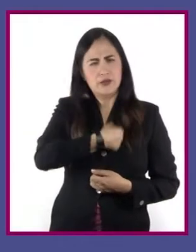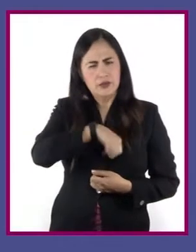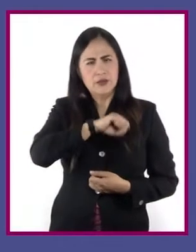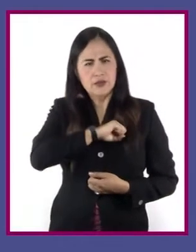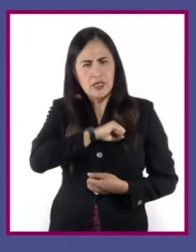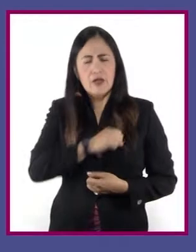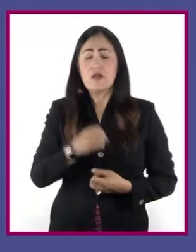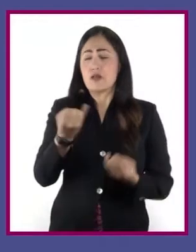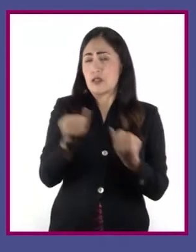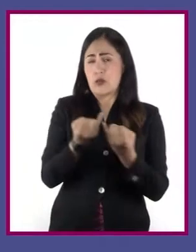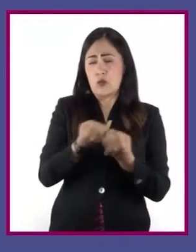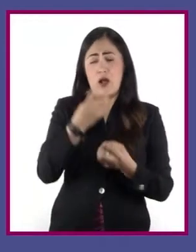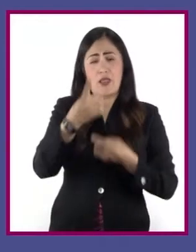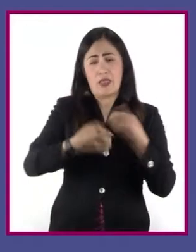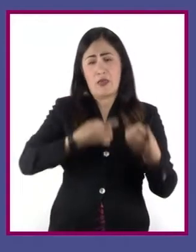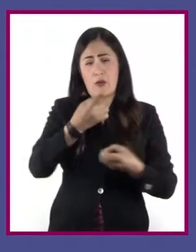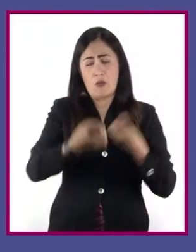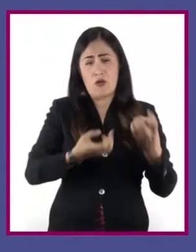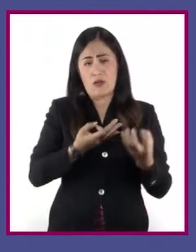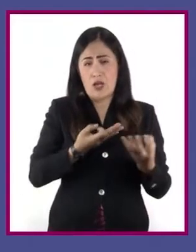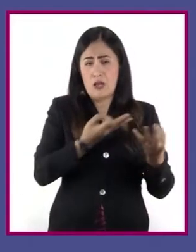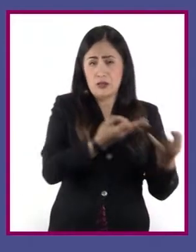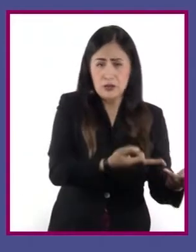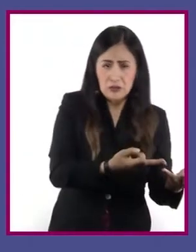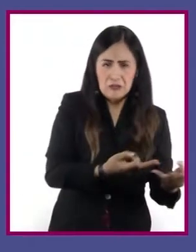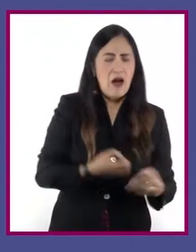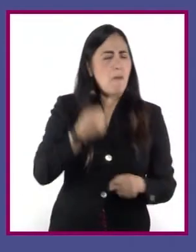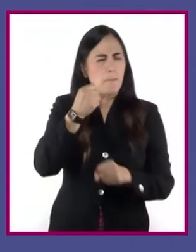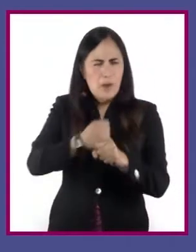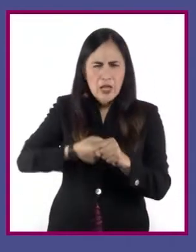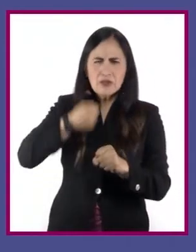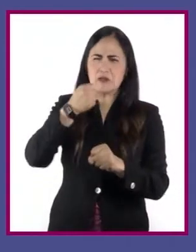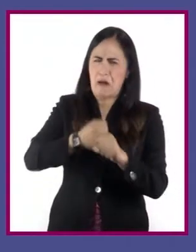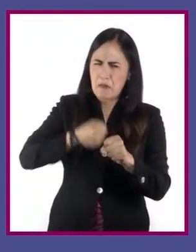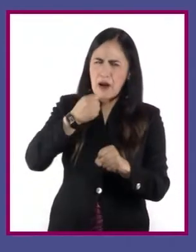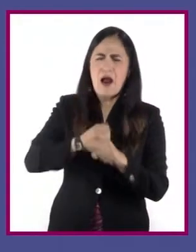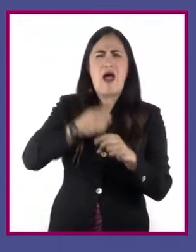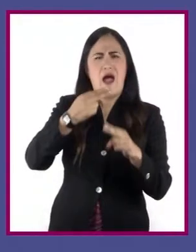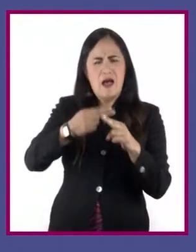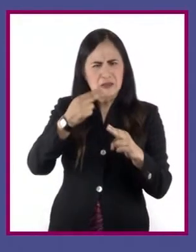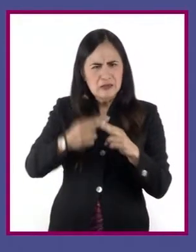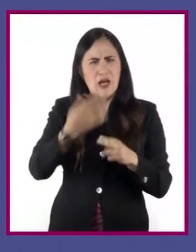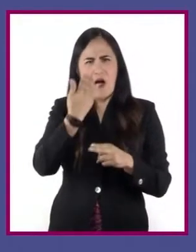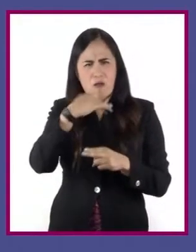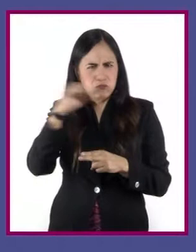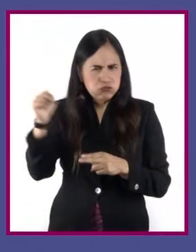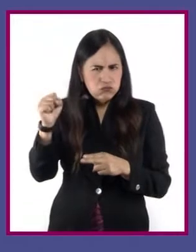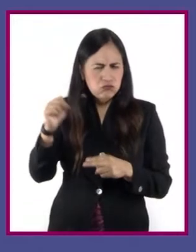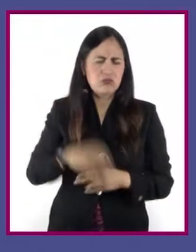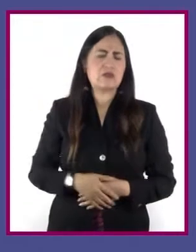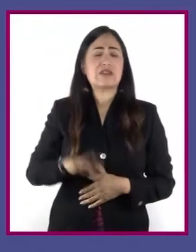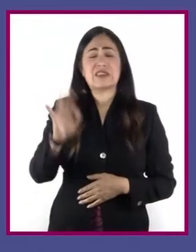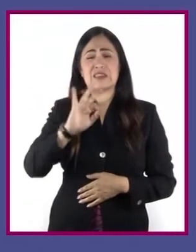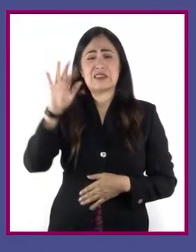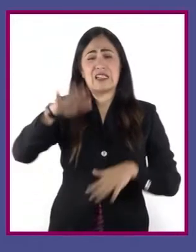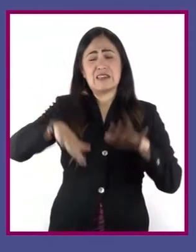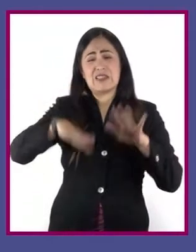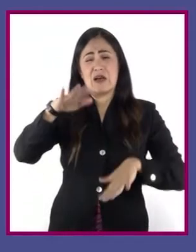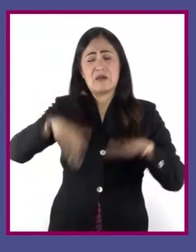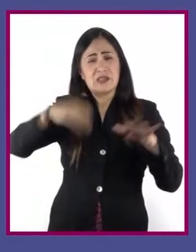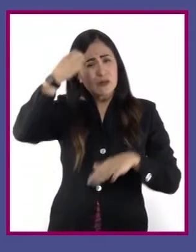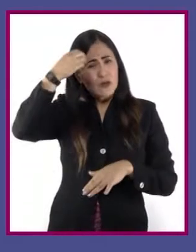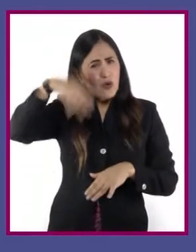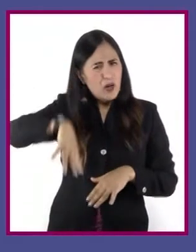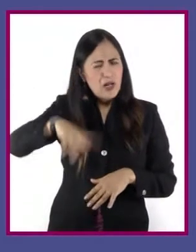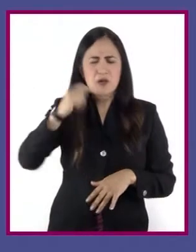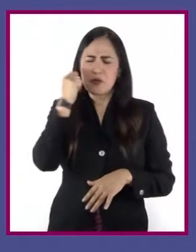hay un deporte que les interese, lo practiquen hasta que les salga muy bien y aunque les dé flojera, no dejen